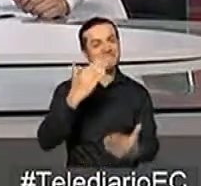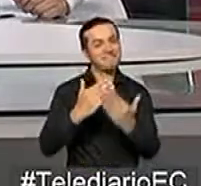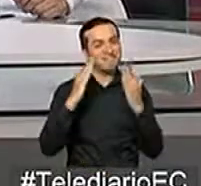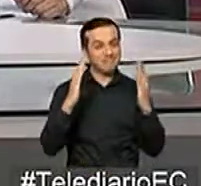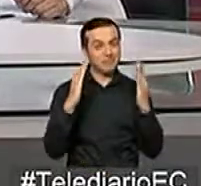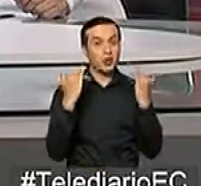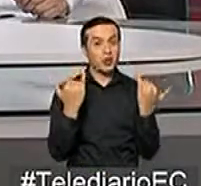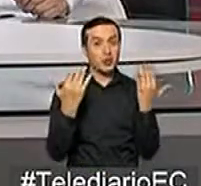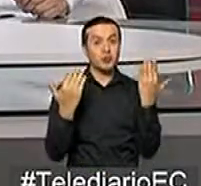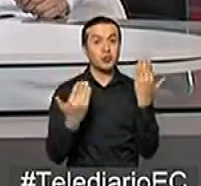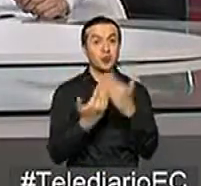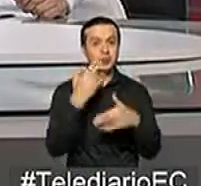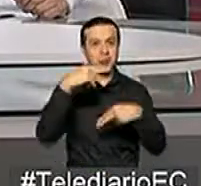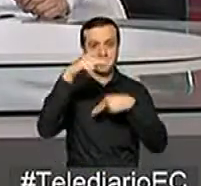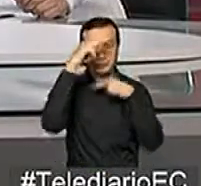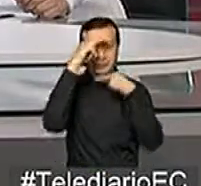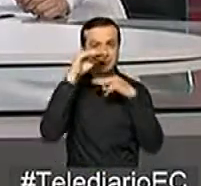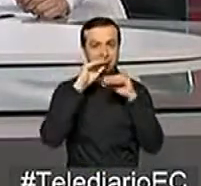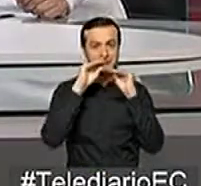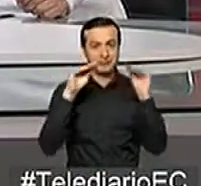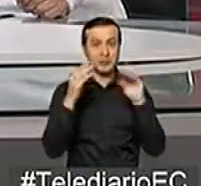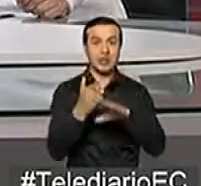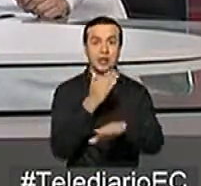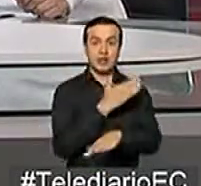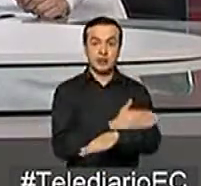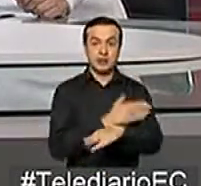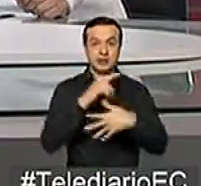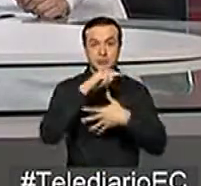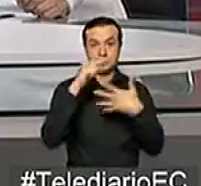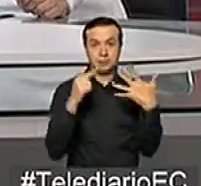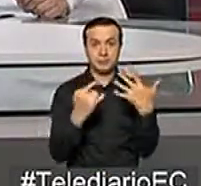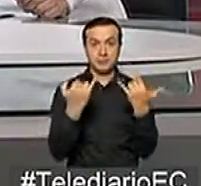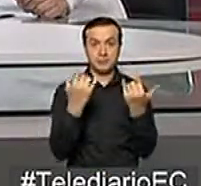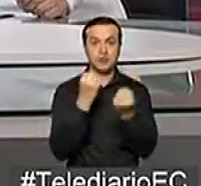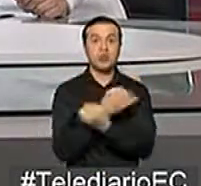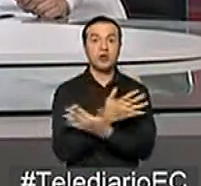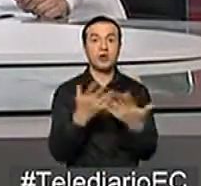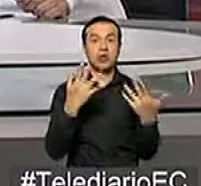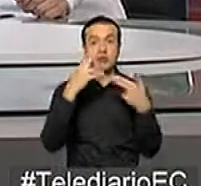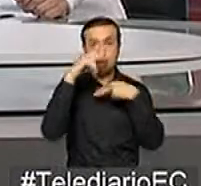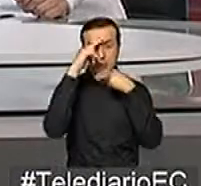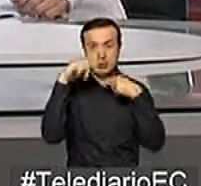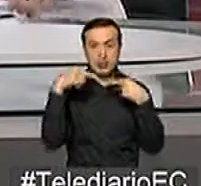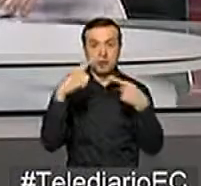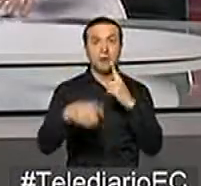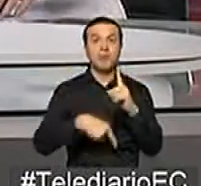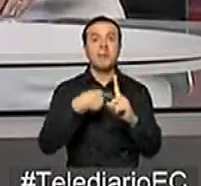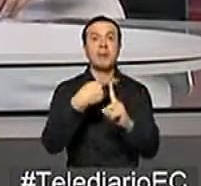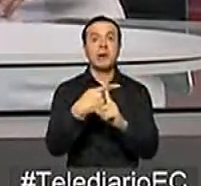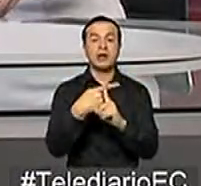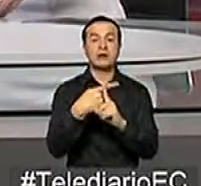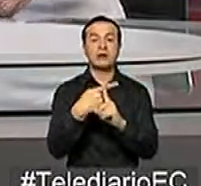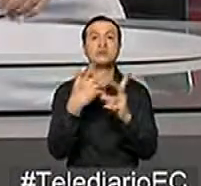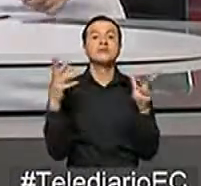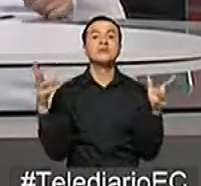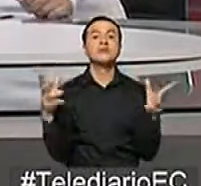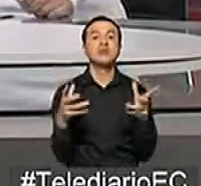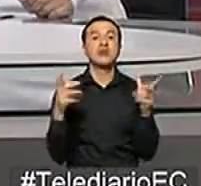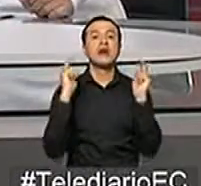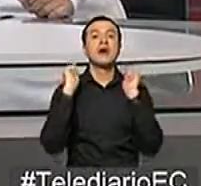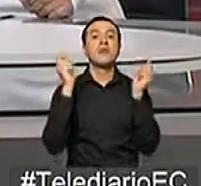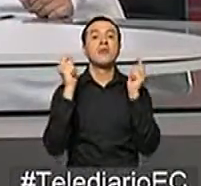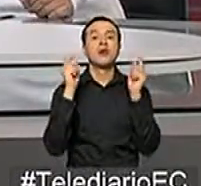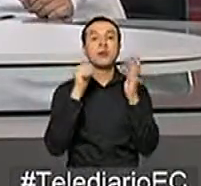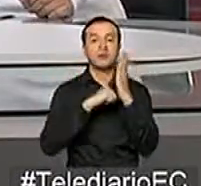acompañarnos en esta nueva entrega informativa. Antes de revisar los titulares, les contamos que Telediario se suma al Hub Friday, una campaña impulsada